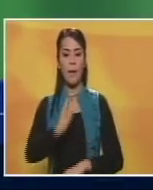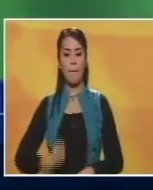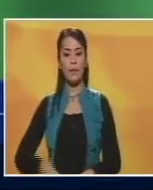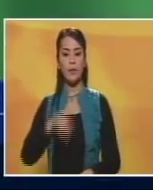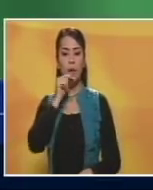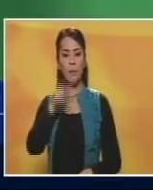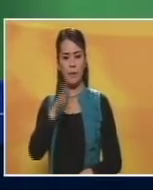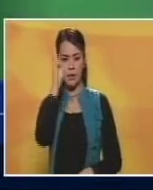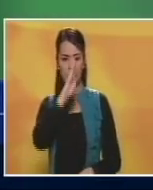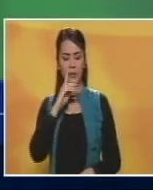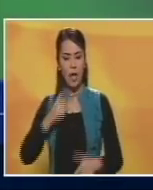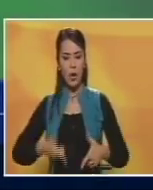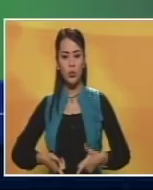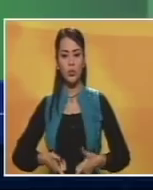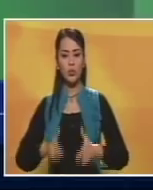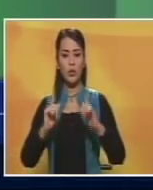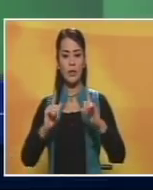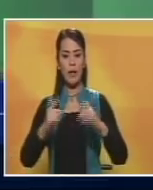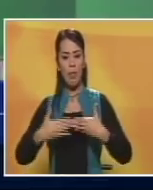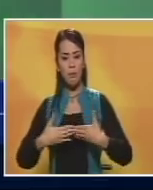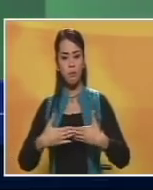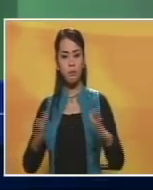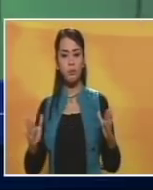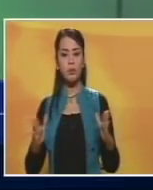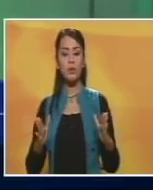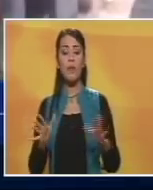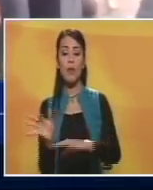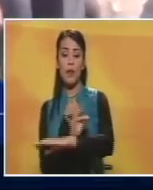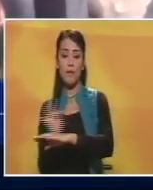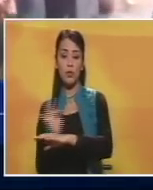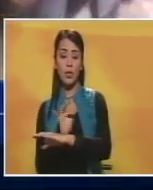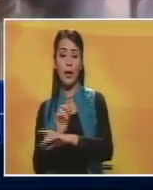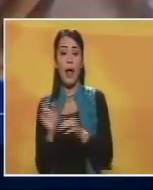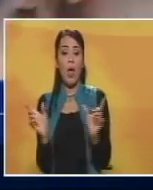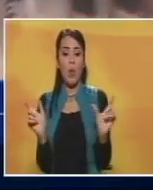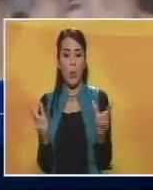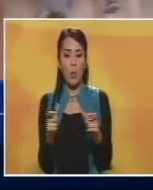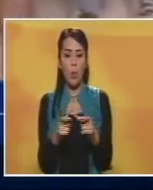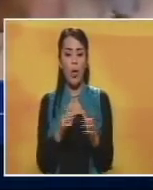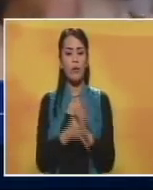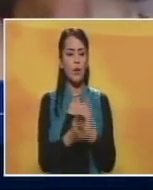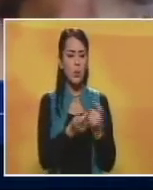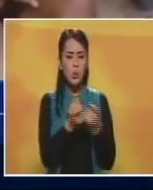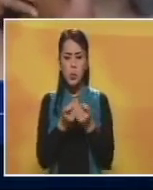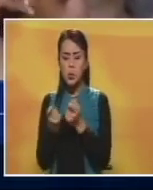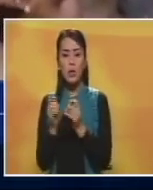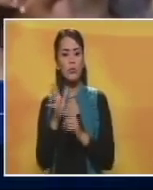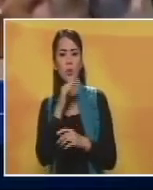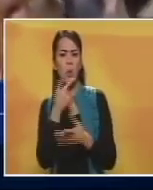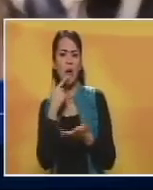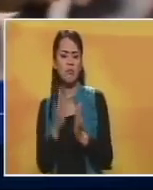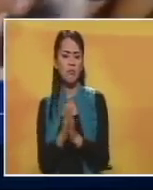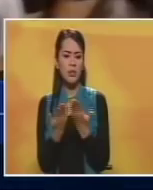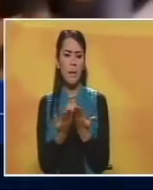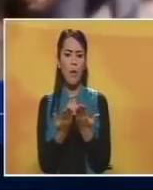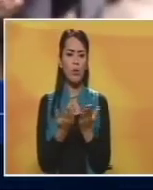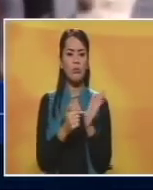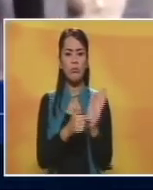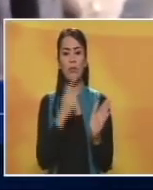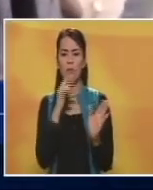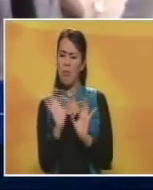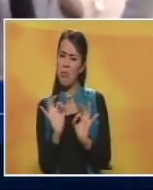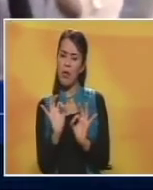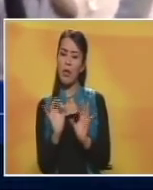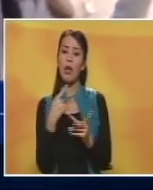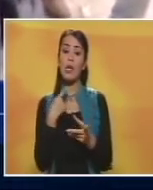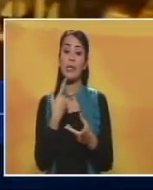Temer autorizaran la apertura de estas fronteras, reduciendo el control y no pidiendo pasaportes, lo que ha llevado a un ingreso